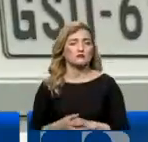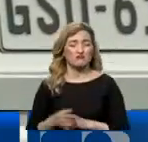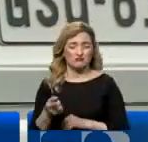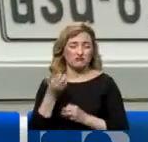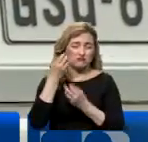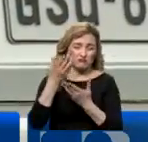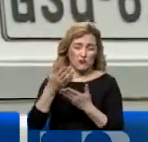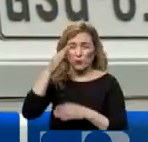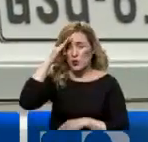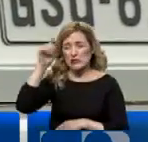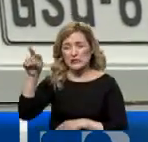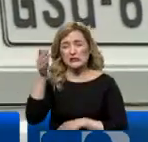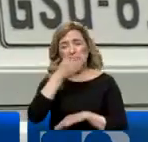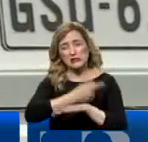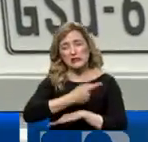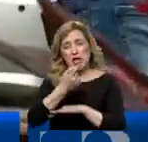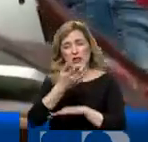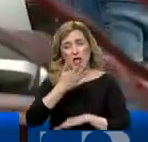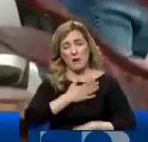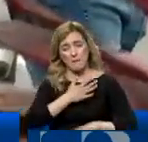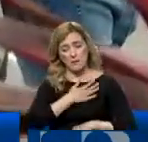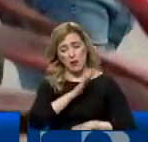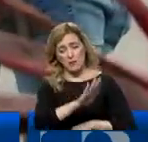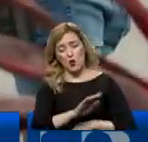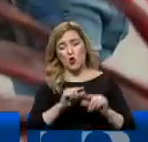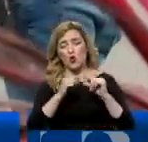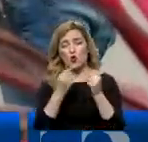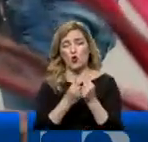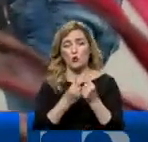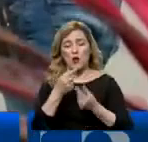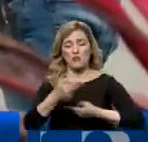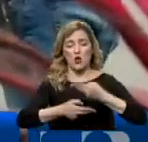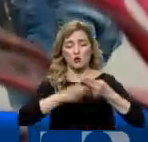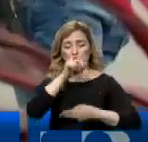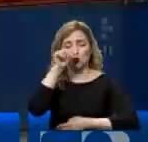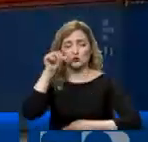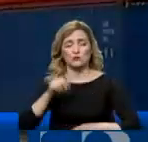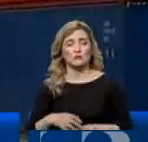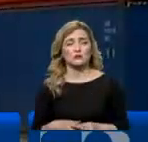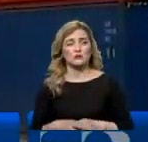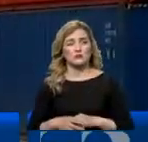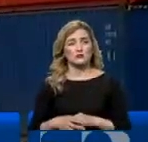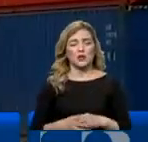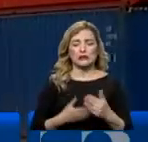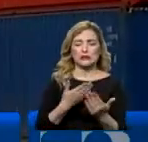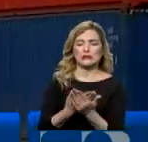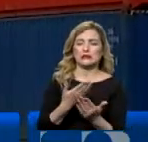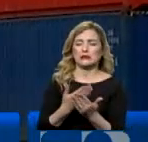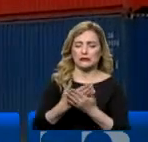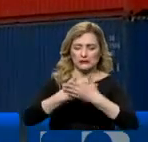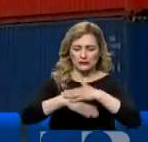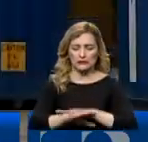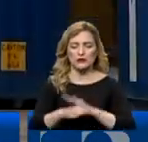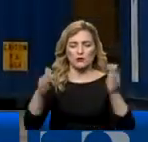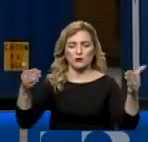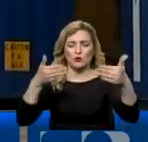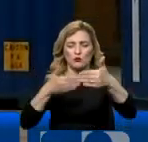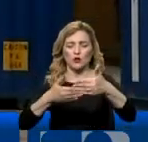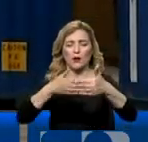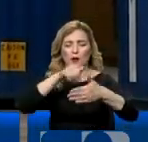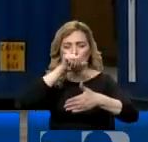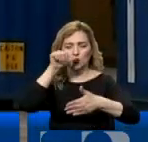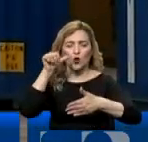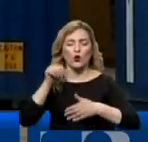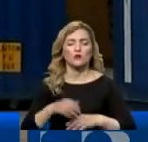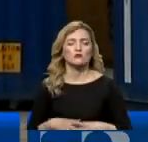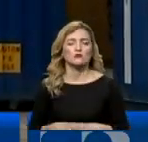atrás les comentó que venía siendo amenazado por una peligrosa agrupación de narcotraficantes que le exigían de paso en el puerto marítimo para contaminar